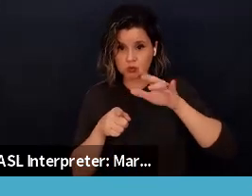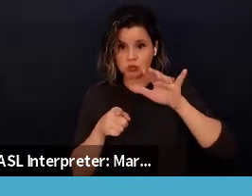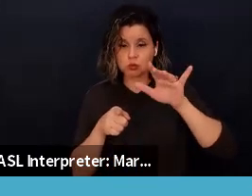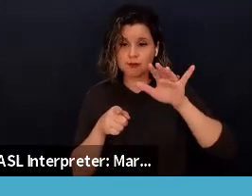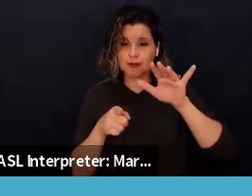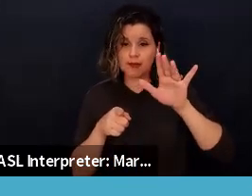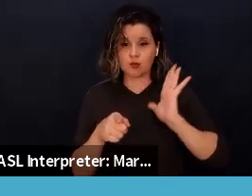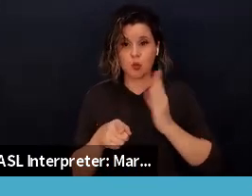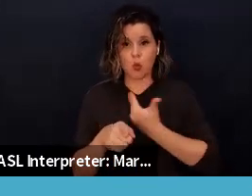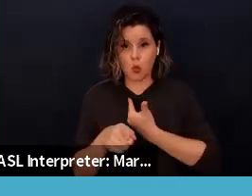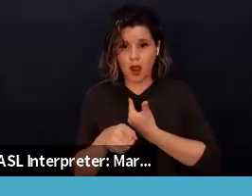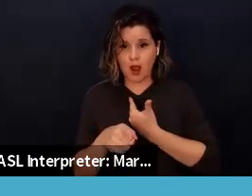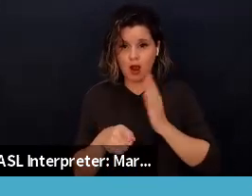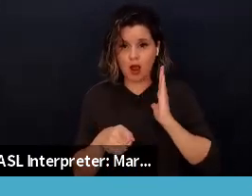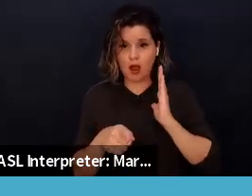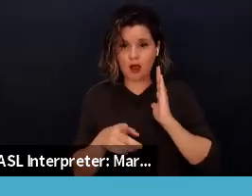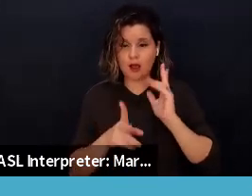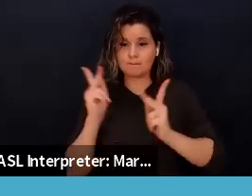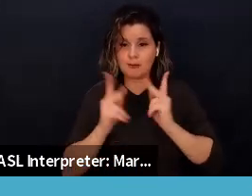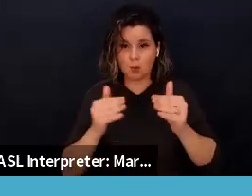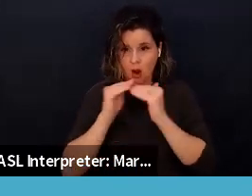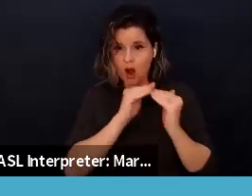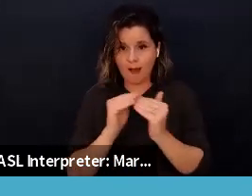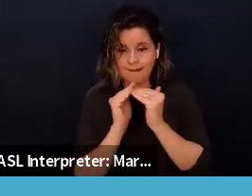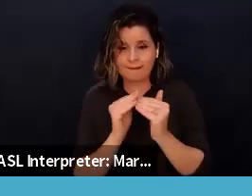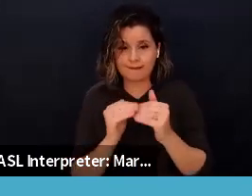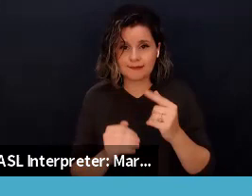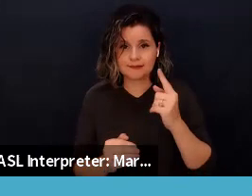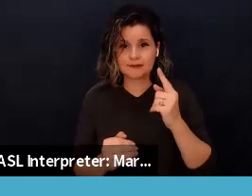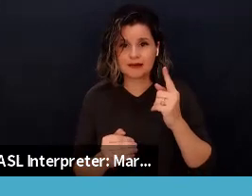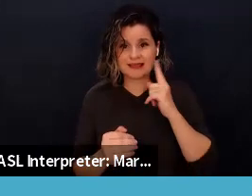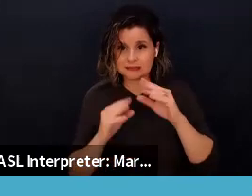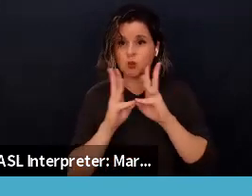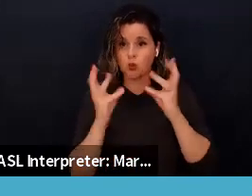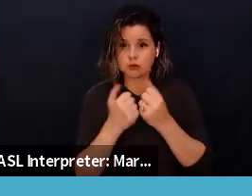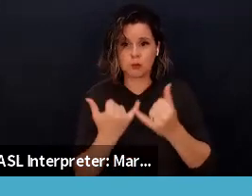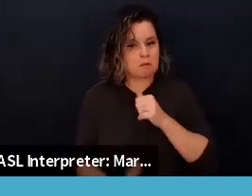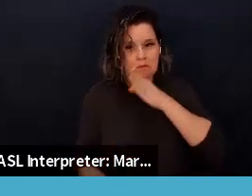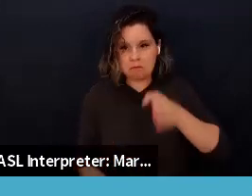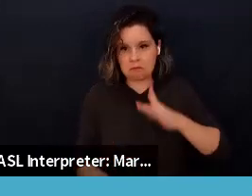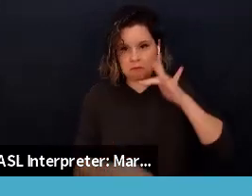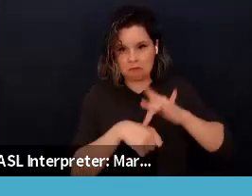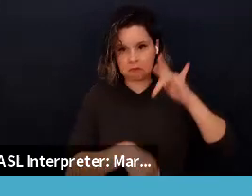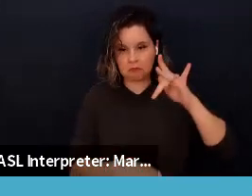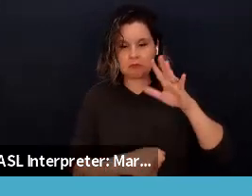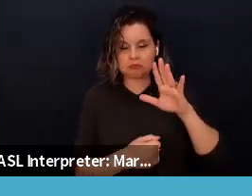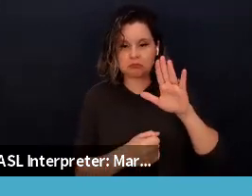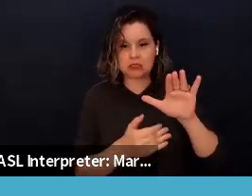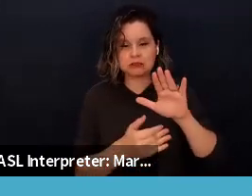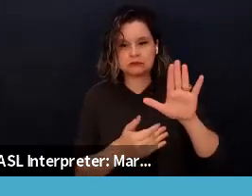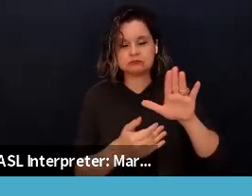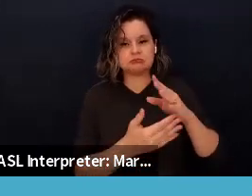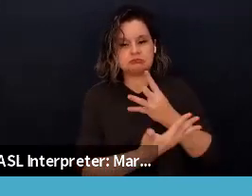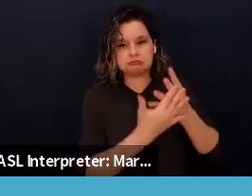de nuestras colegas en este taller hoy no han visitado a una cárcel de inmigración o un centro